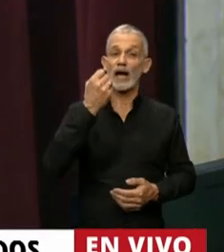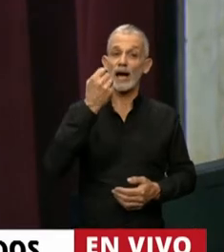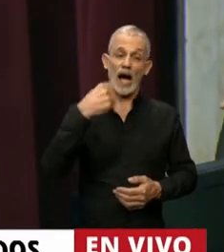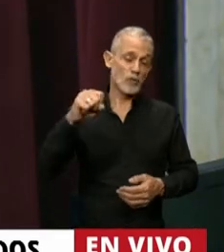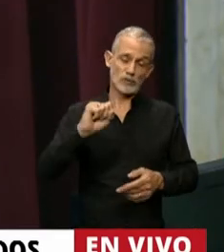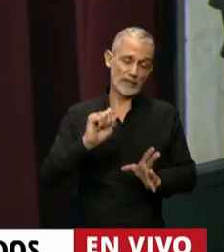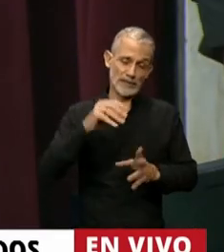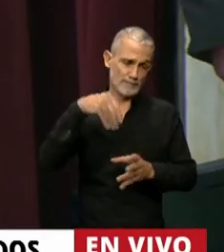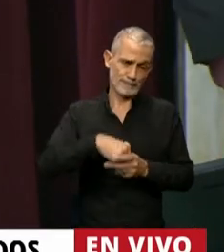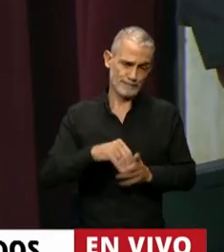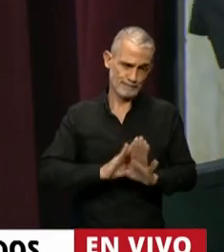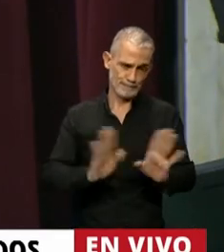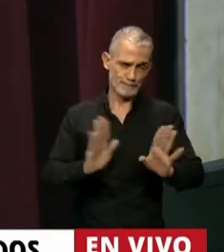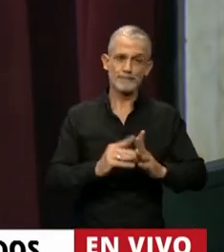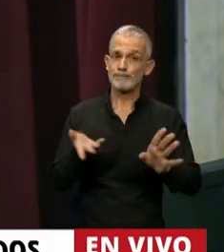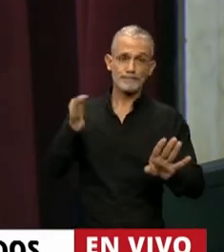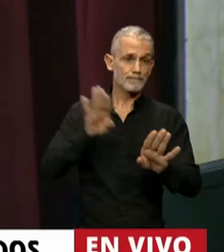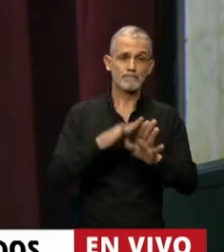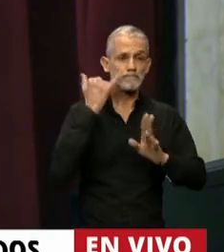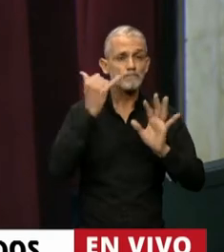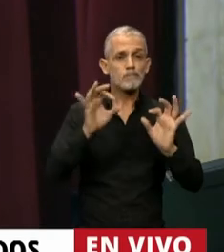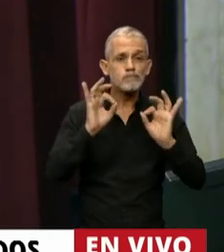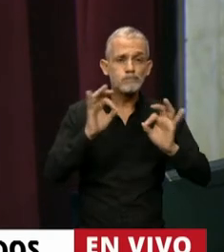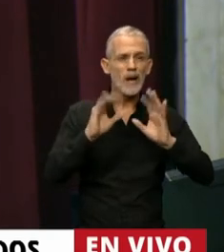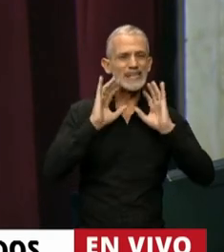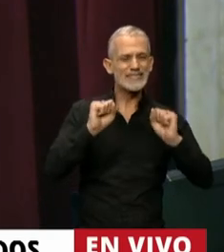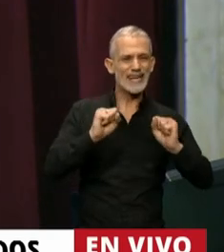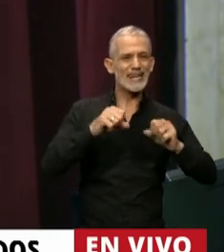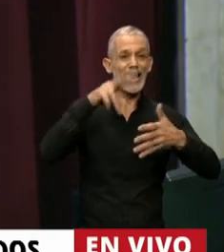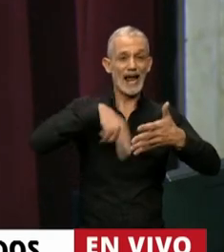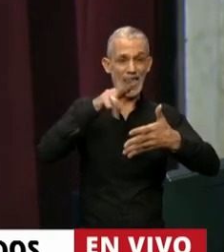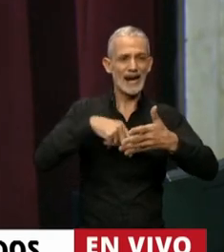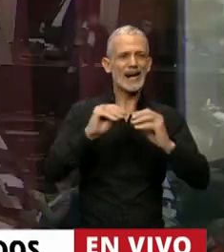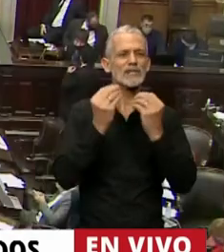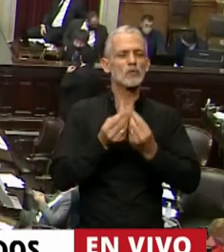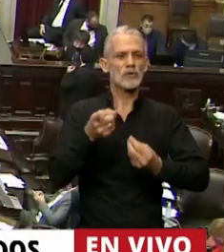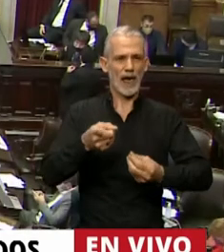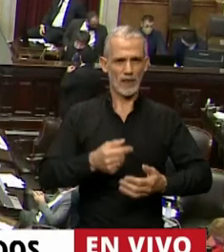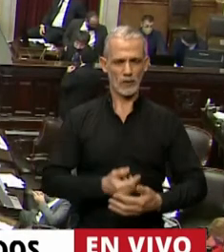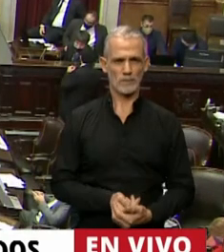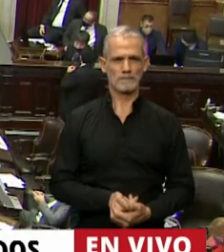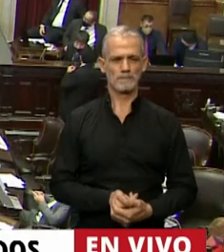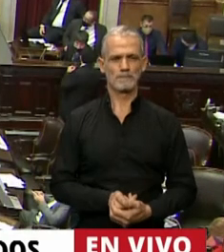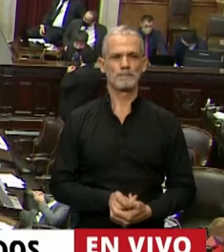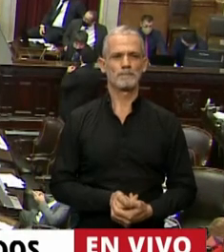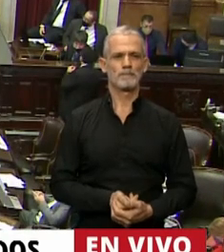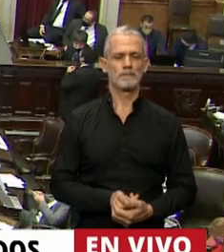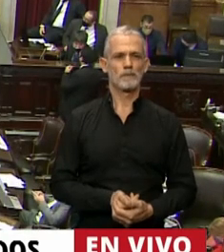Ausente a la hora de votar. Se cierra la votación por secretaría, se leerá el resultado.